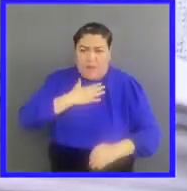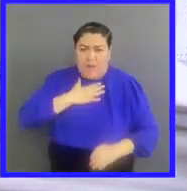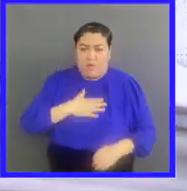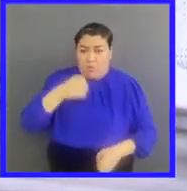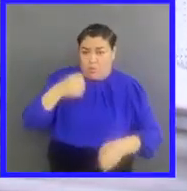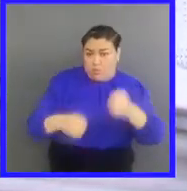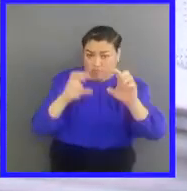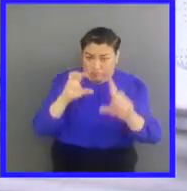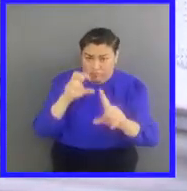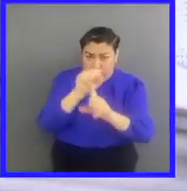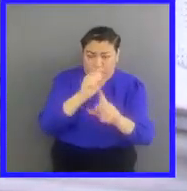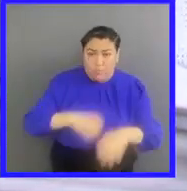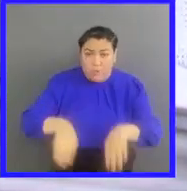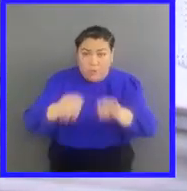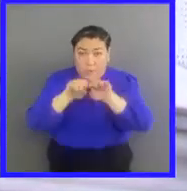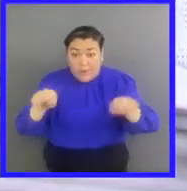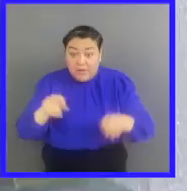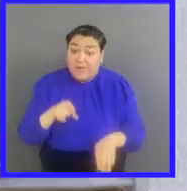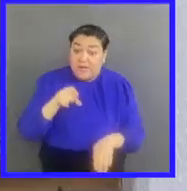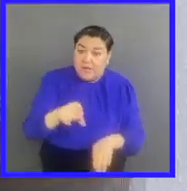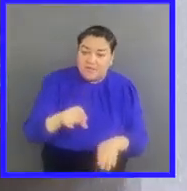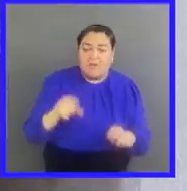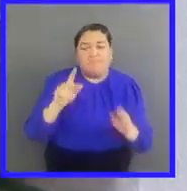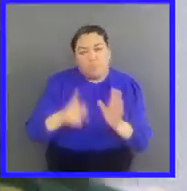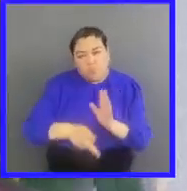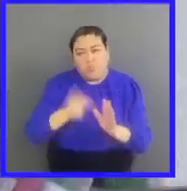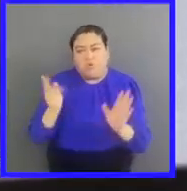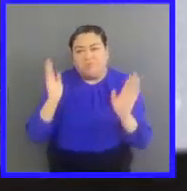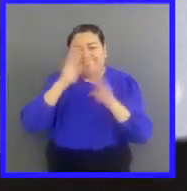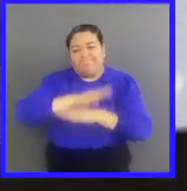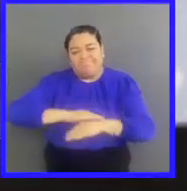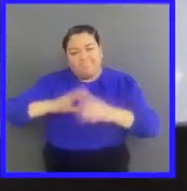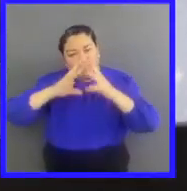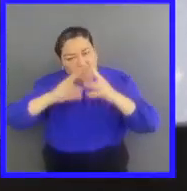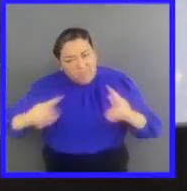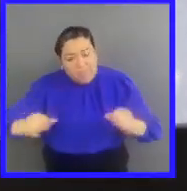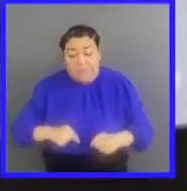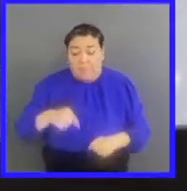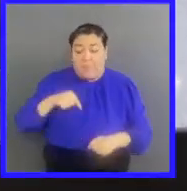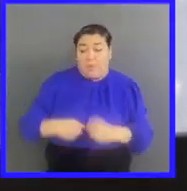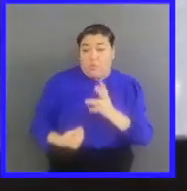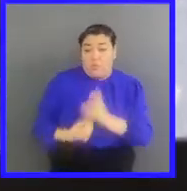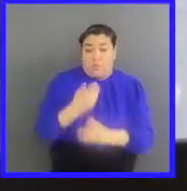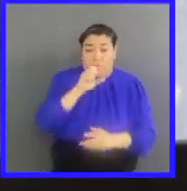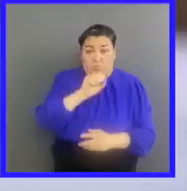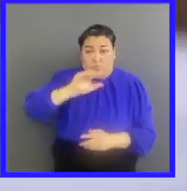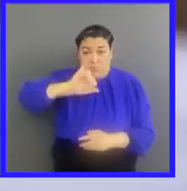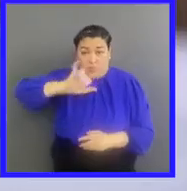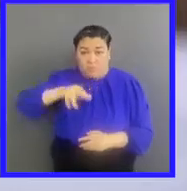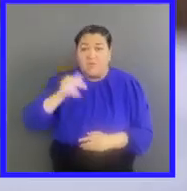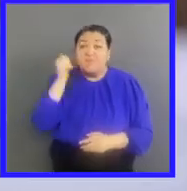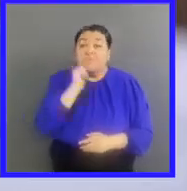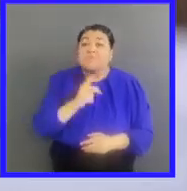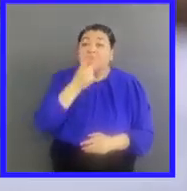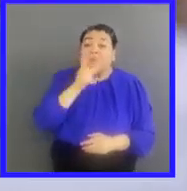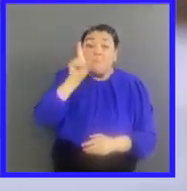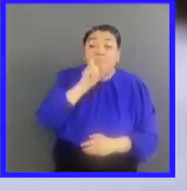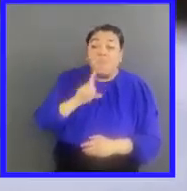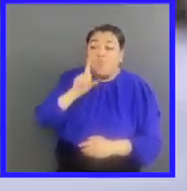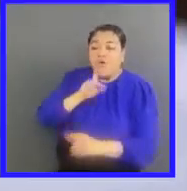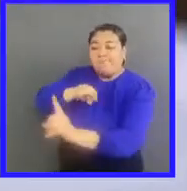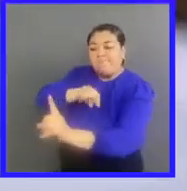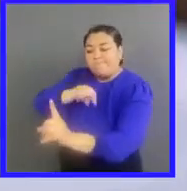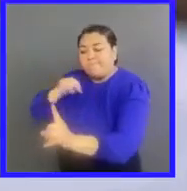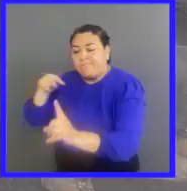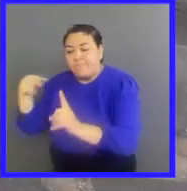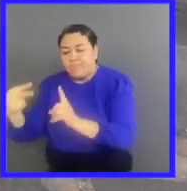que procure la reconciliación. El Alto Tribunal reafirma que la perspectiva de género es una obligación constitucional